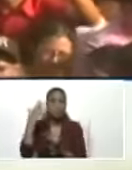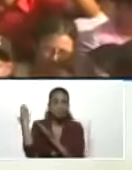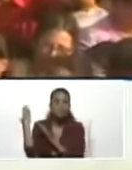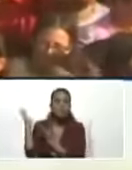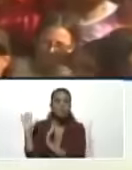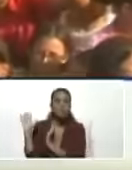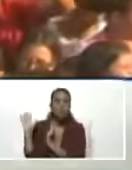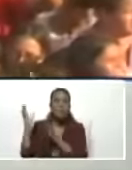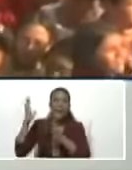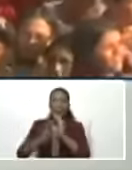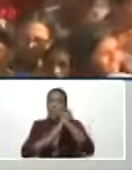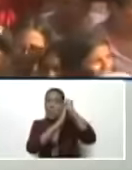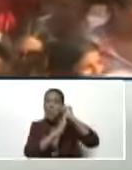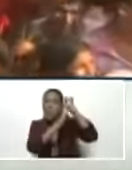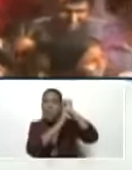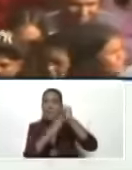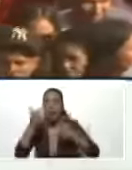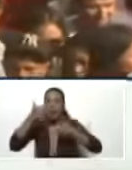Ahí va el candidato Pendón.